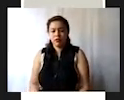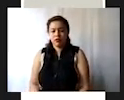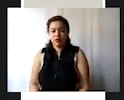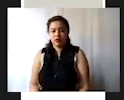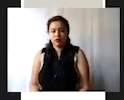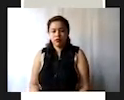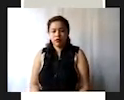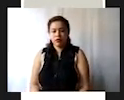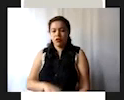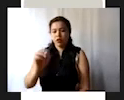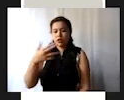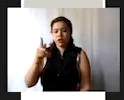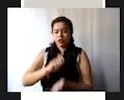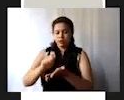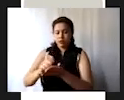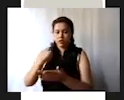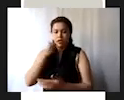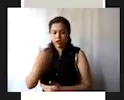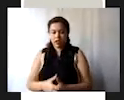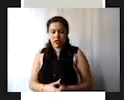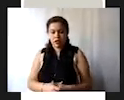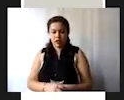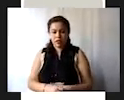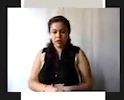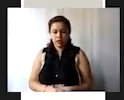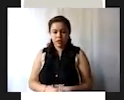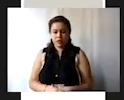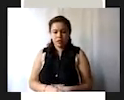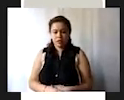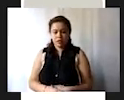O que lo quiera escribir en el chat también.